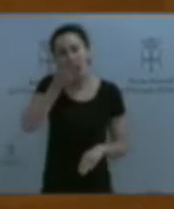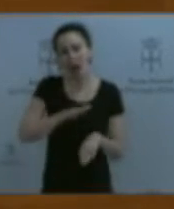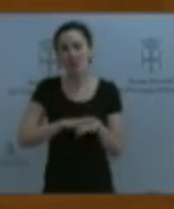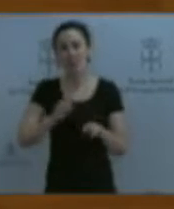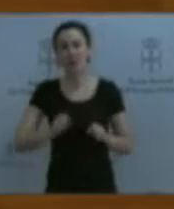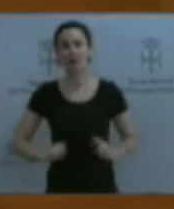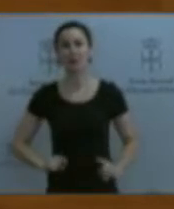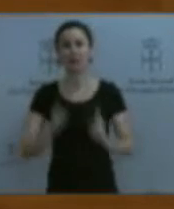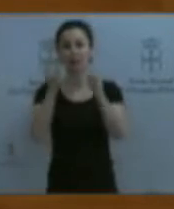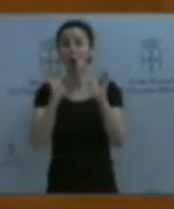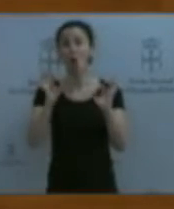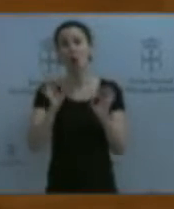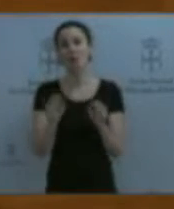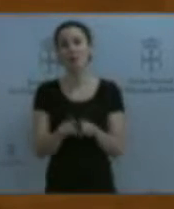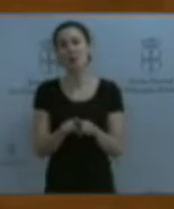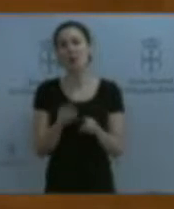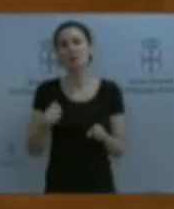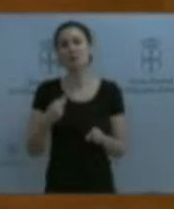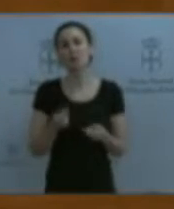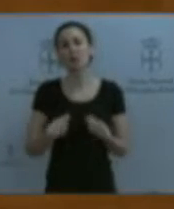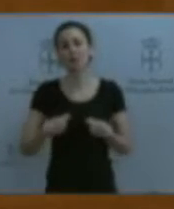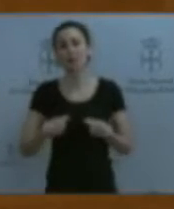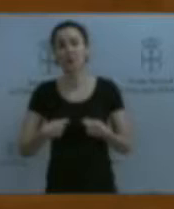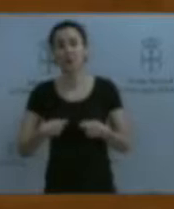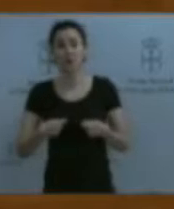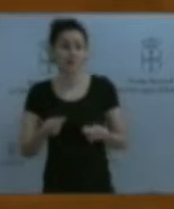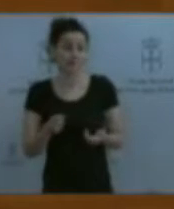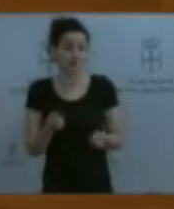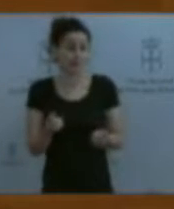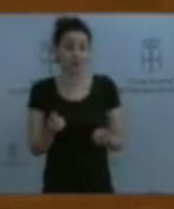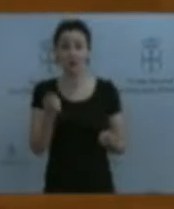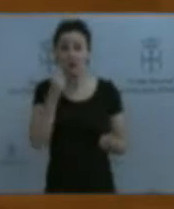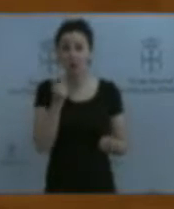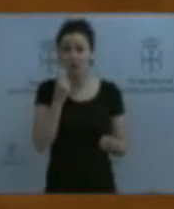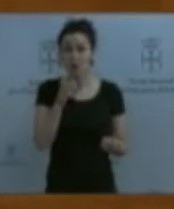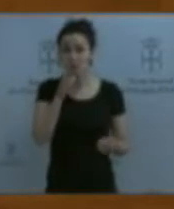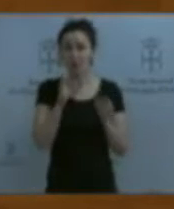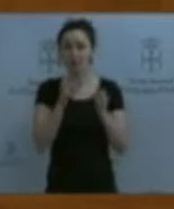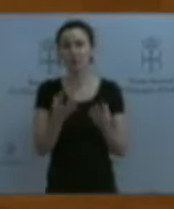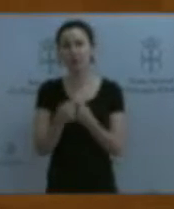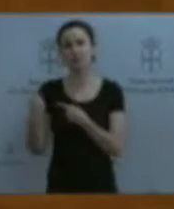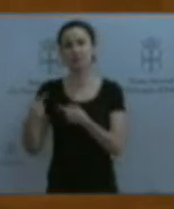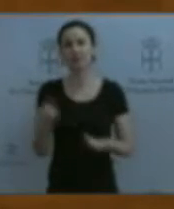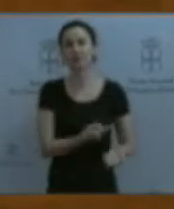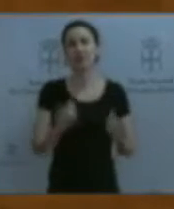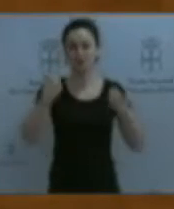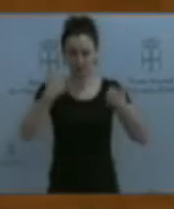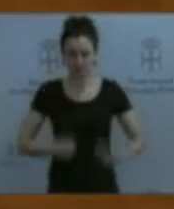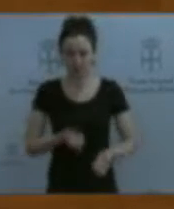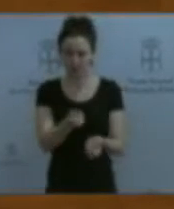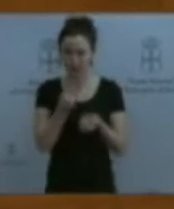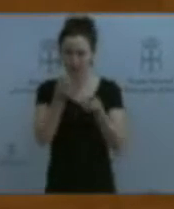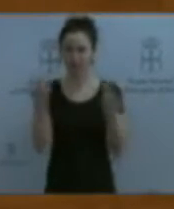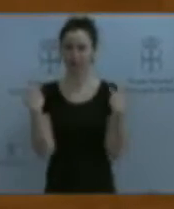especulación financiera. Por eso defendemos la modernización del impuesto de sucesiones, junto con la del IRPF y el impuesto de patrimonio,